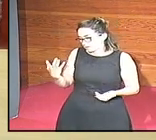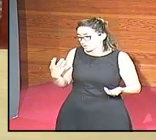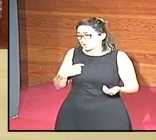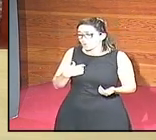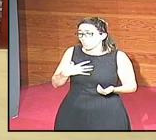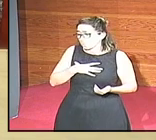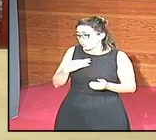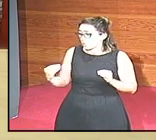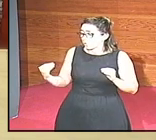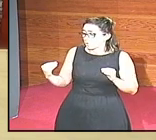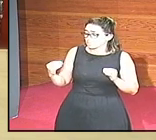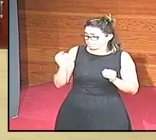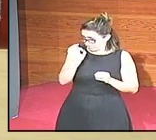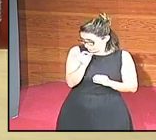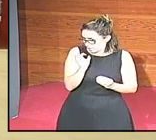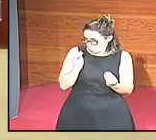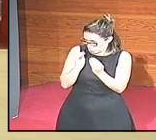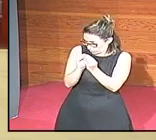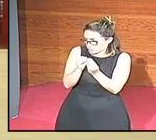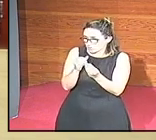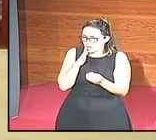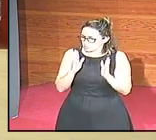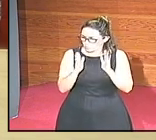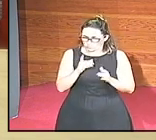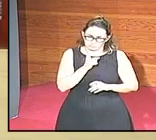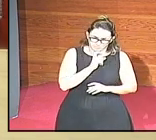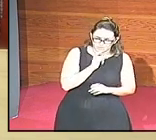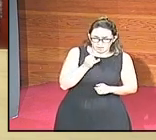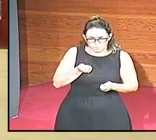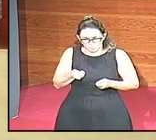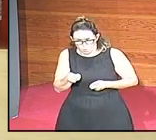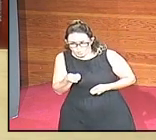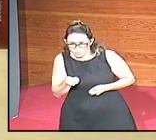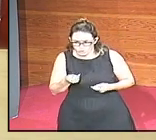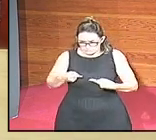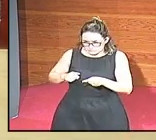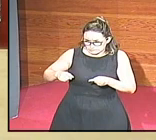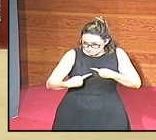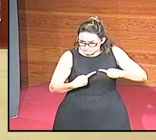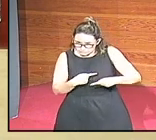estamos en momentos chungos, puedo estar de acuerdo en que hay provocaciones, que hay no sé qué, que no sé cuántos de un lado y del otro.